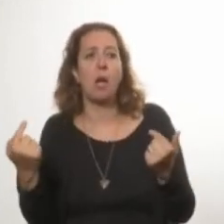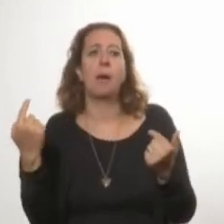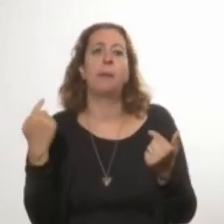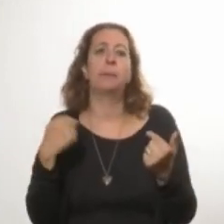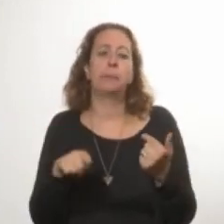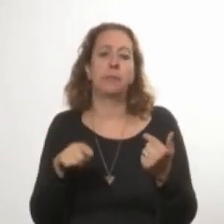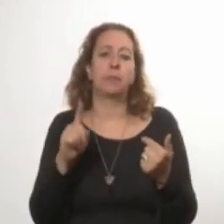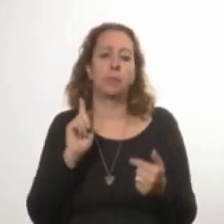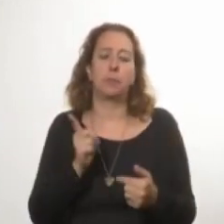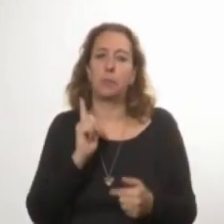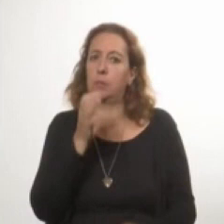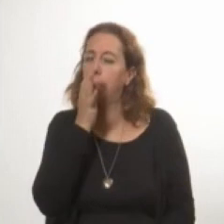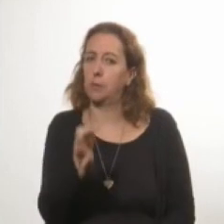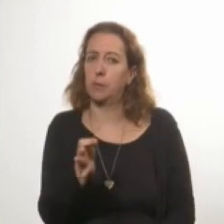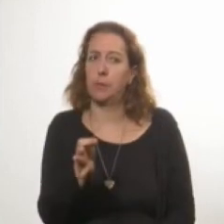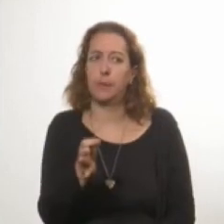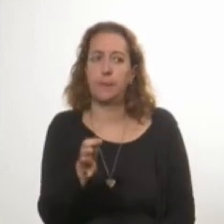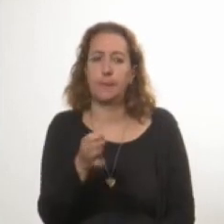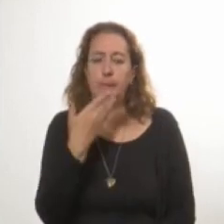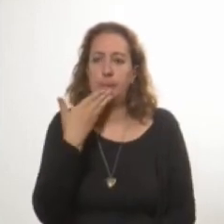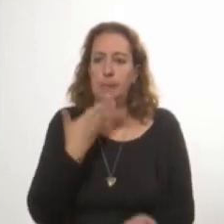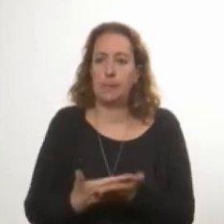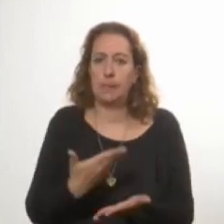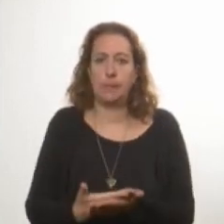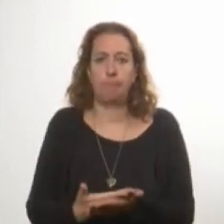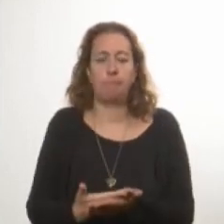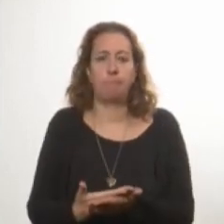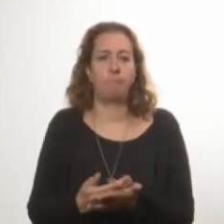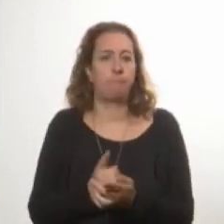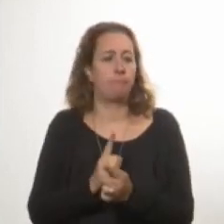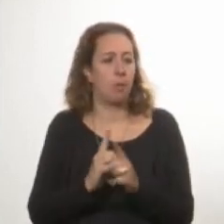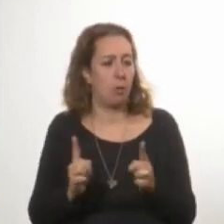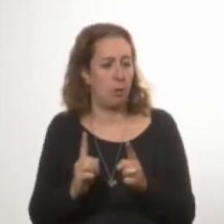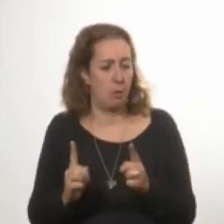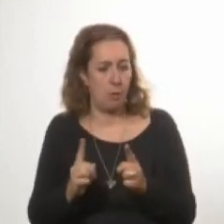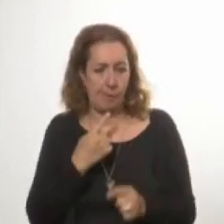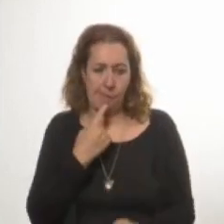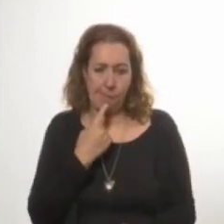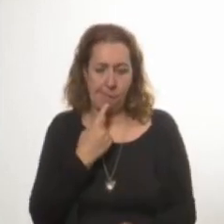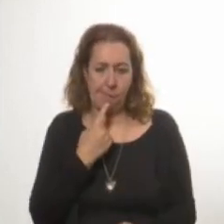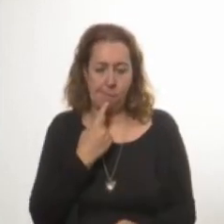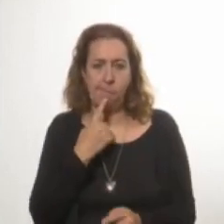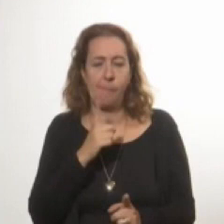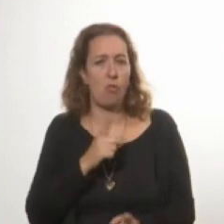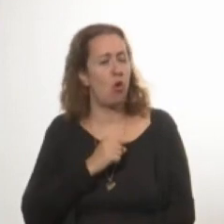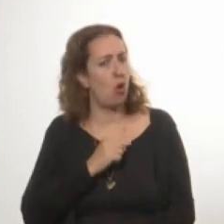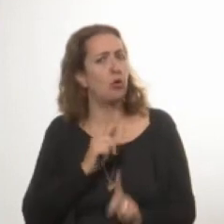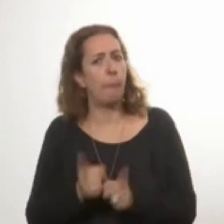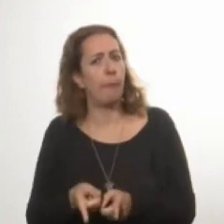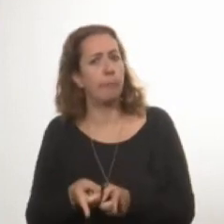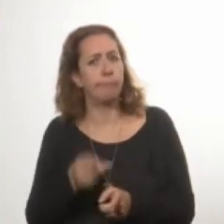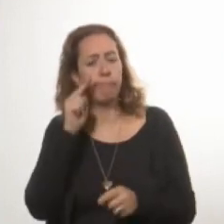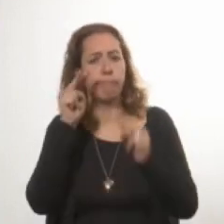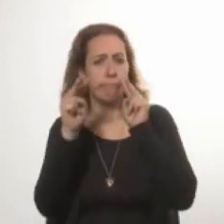debo decir con perplejidad y no sin cierta dosis de dolor que observo